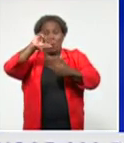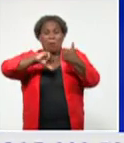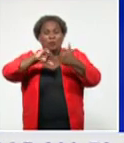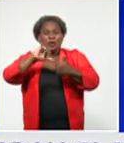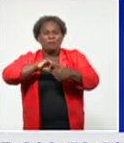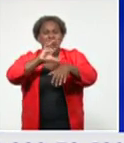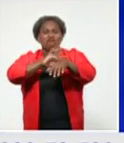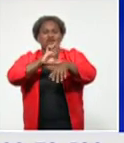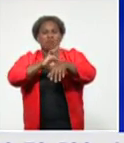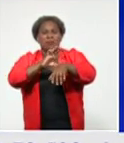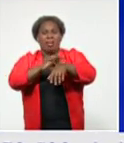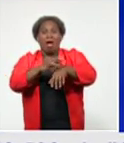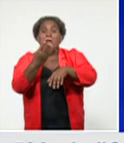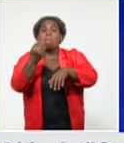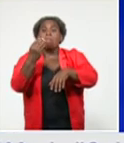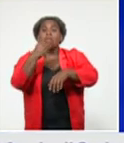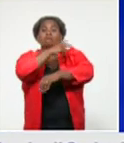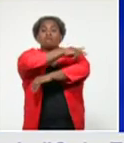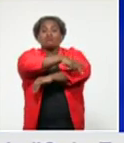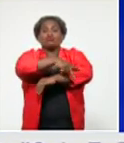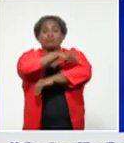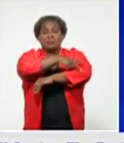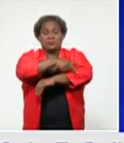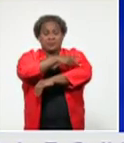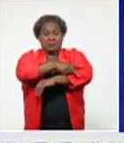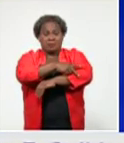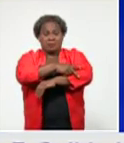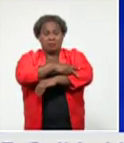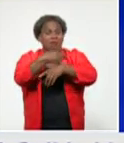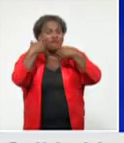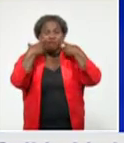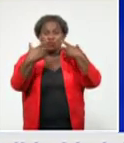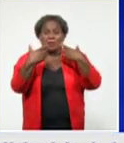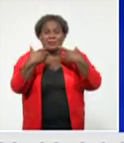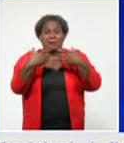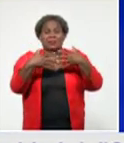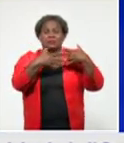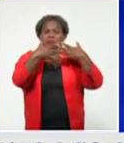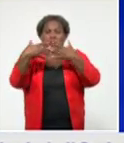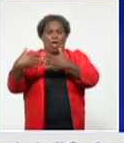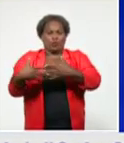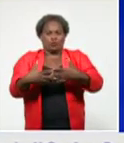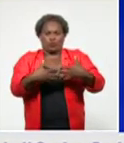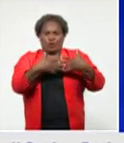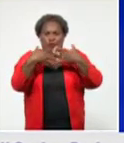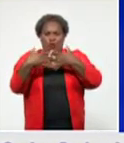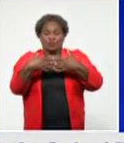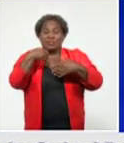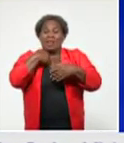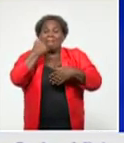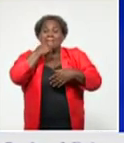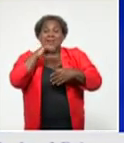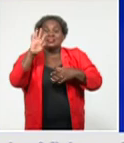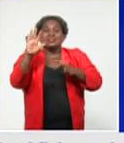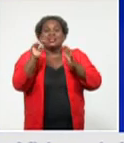en muchos países, sobre todo en Estados Unidos, que ya tiene más de